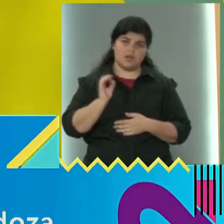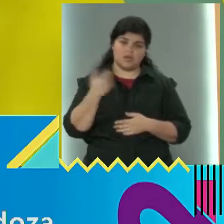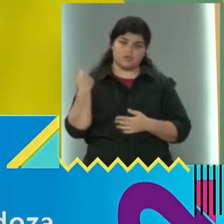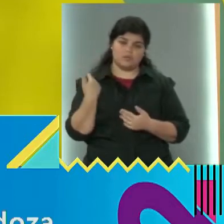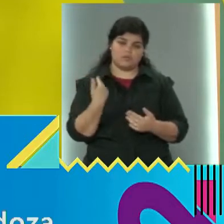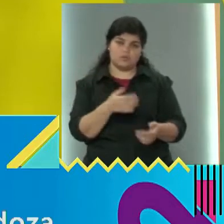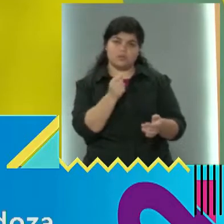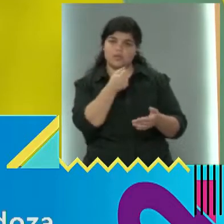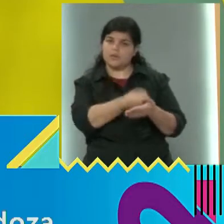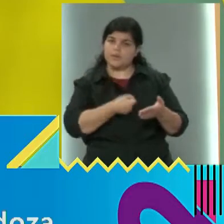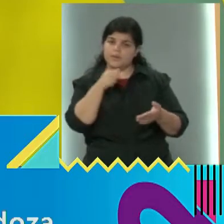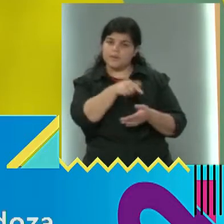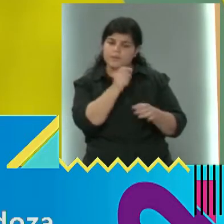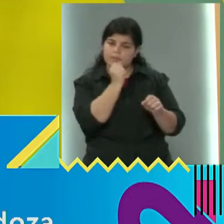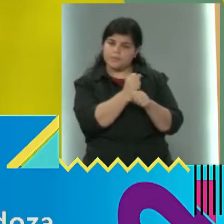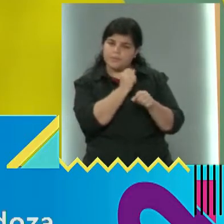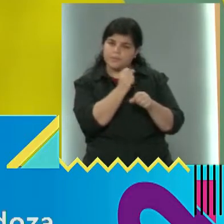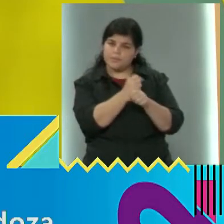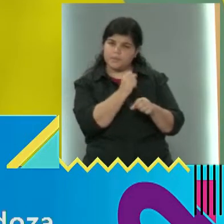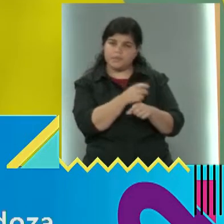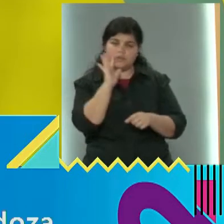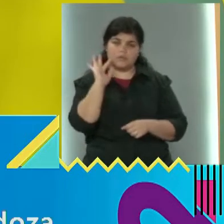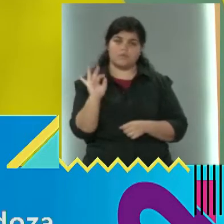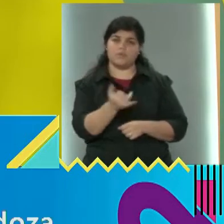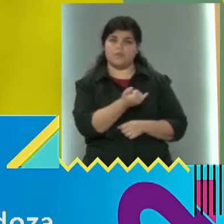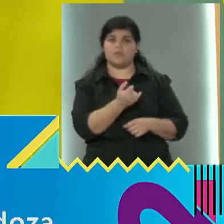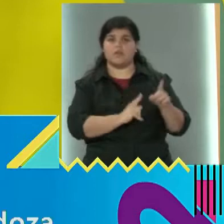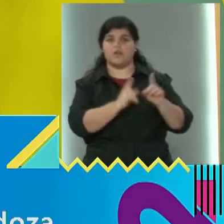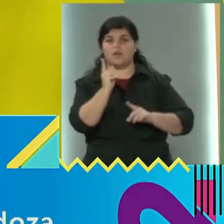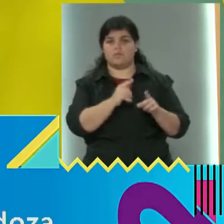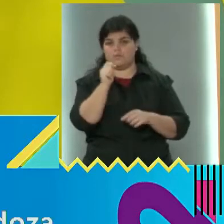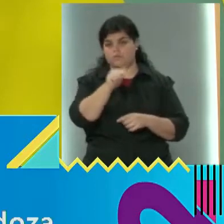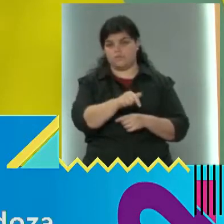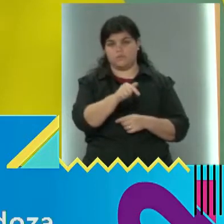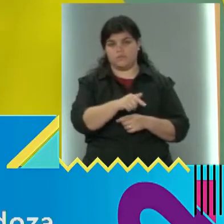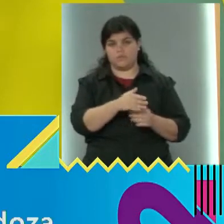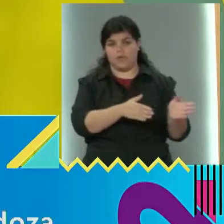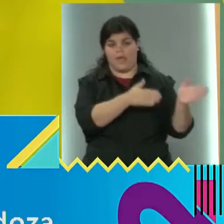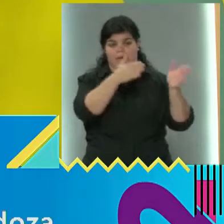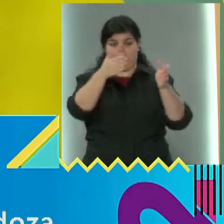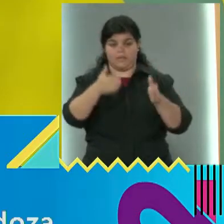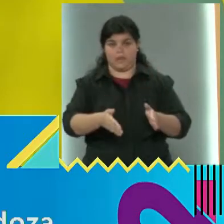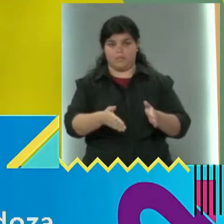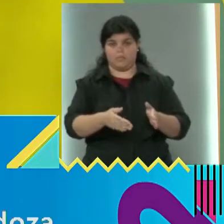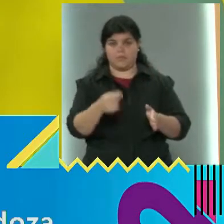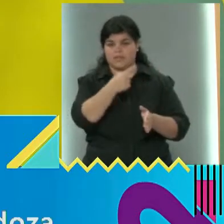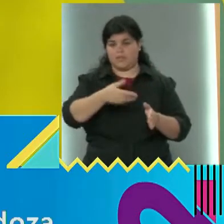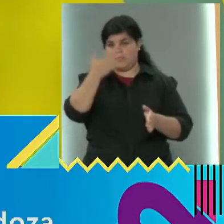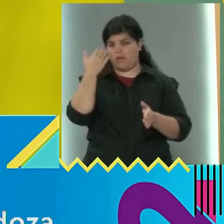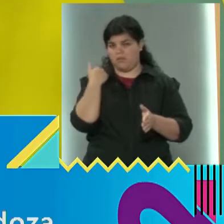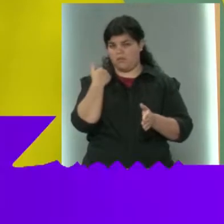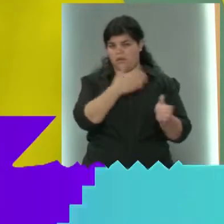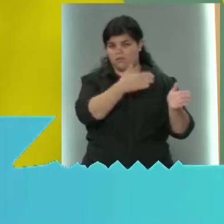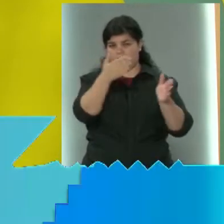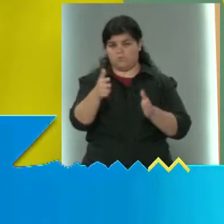nos damos cuenta cuando suceden situaciones como la de esta etapa, de estas últimas semanas